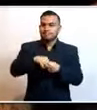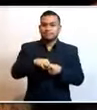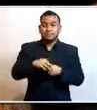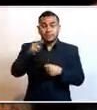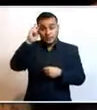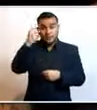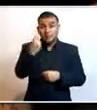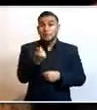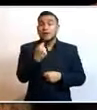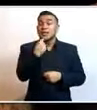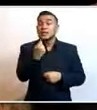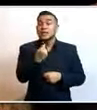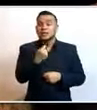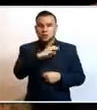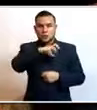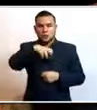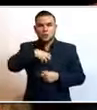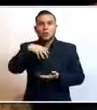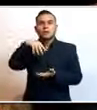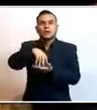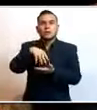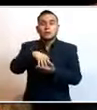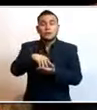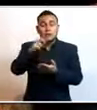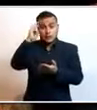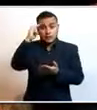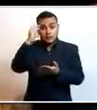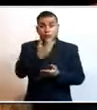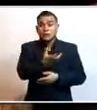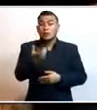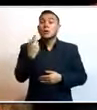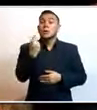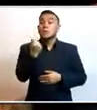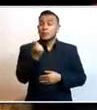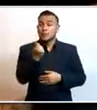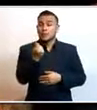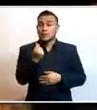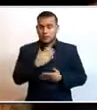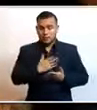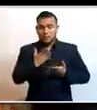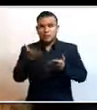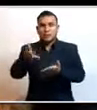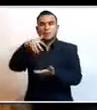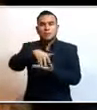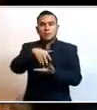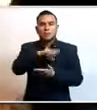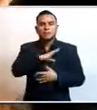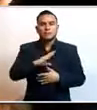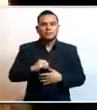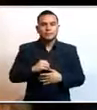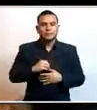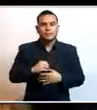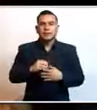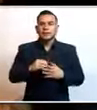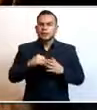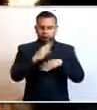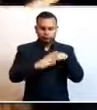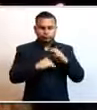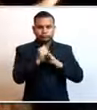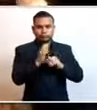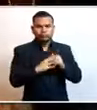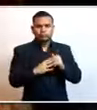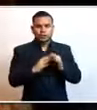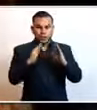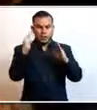es de ellos, el dinero es del pueblo. Y el dinero tiene que llegar al pueblo. Esos recursos tienen que llegar al pueblo salvadoreño. En forma de obras, en forma